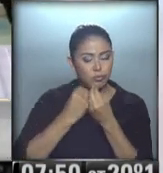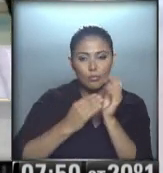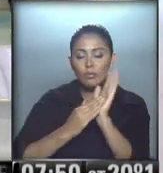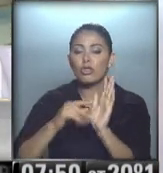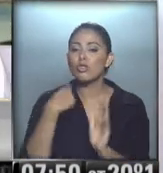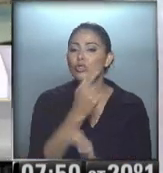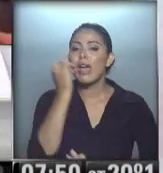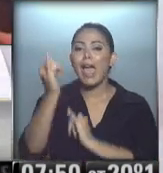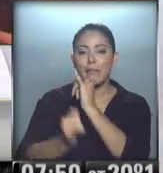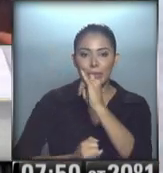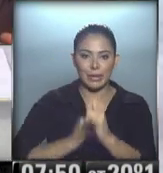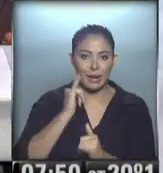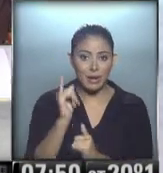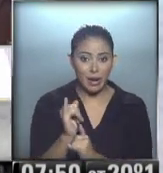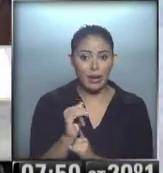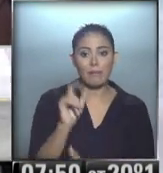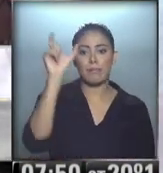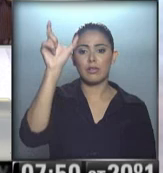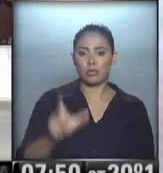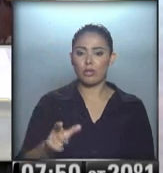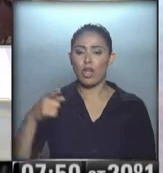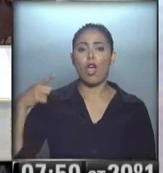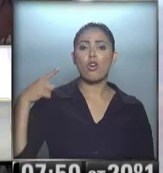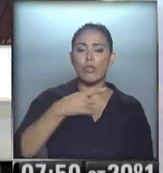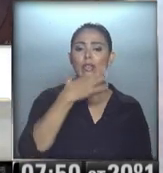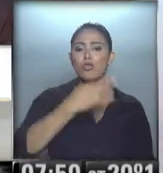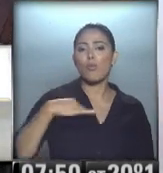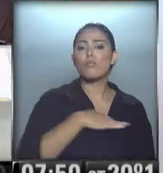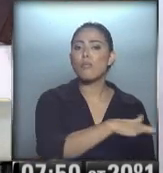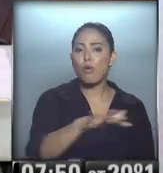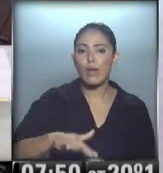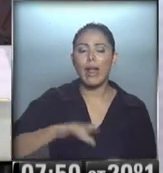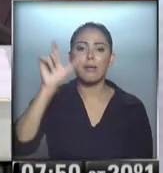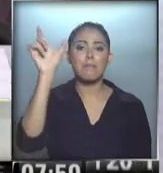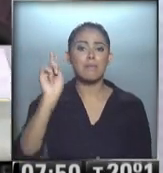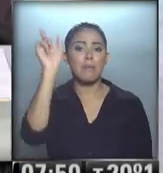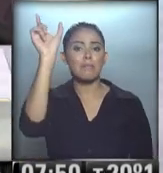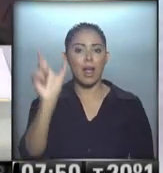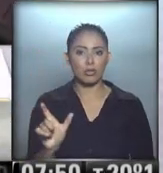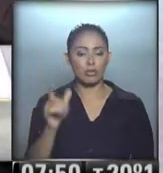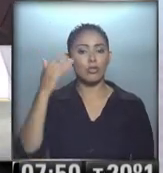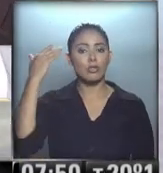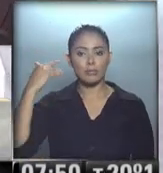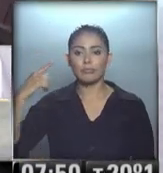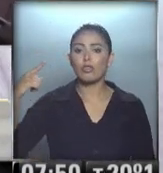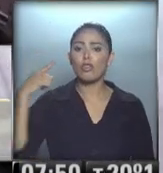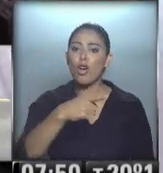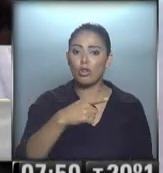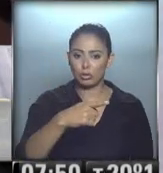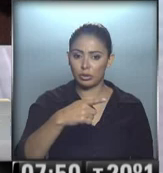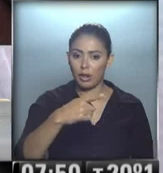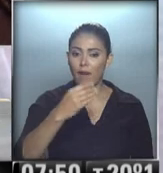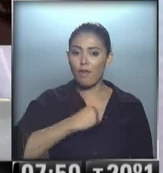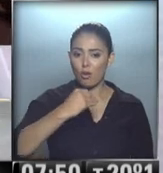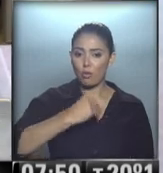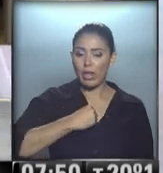que quien ha violado el mandato popular, quien ha atentado contra directamente la